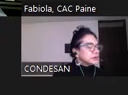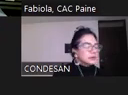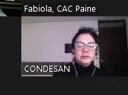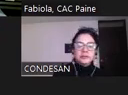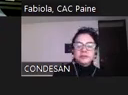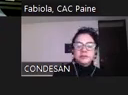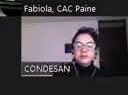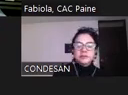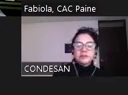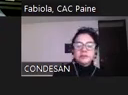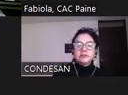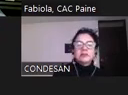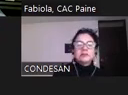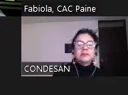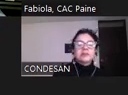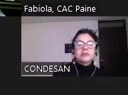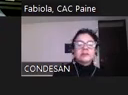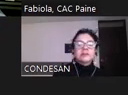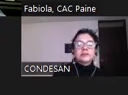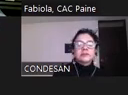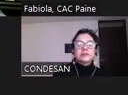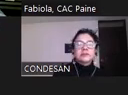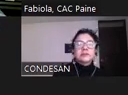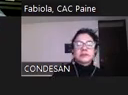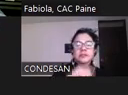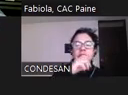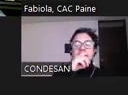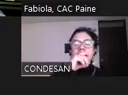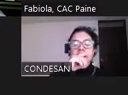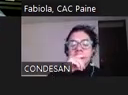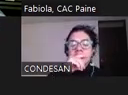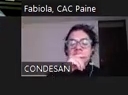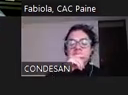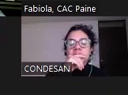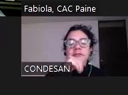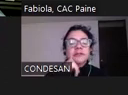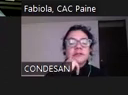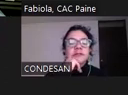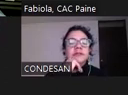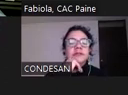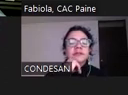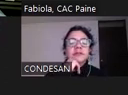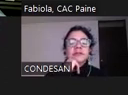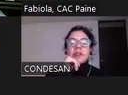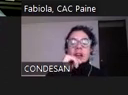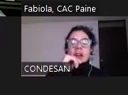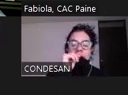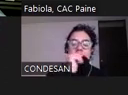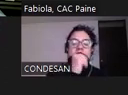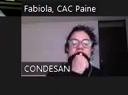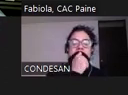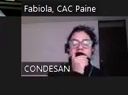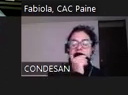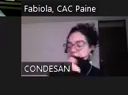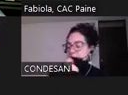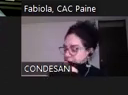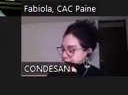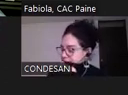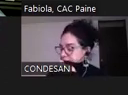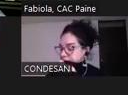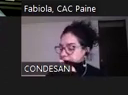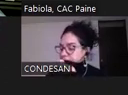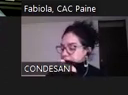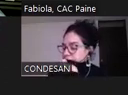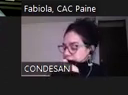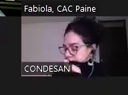había una pregunta hace un momento yo no podía intervenir por problemas del internet